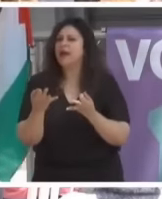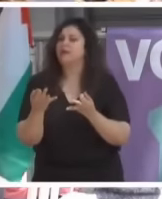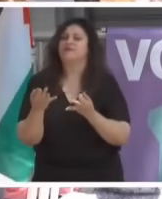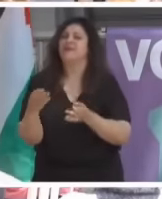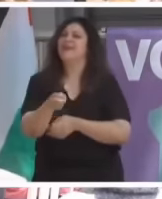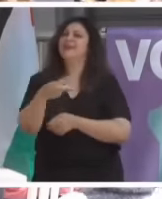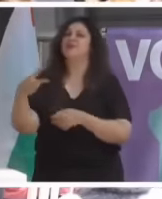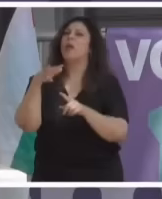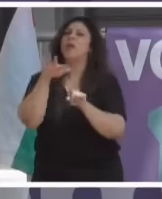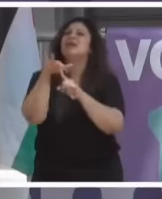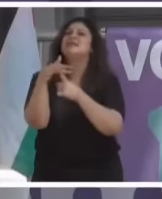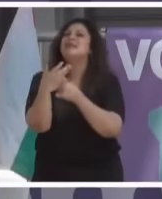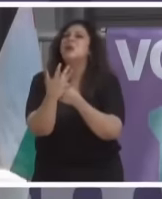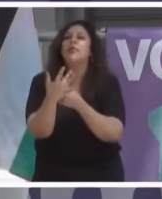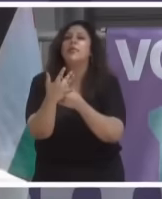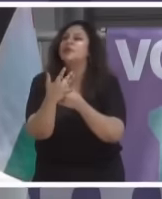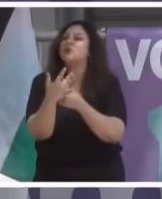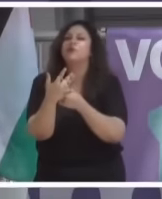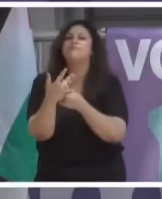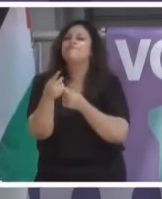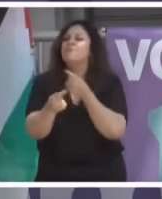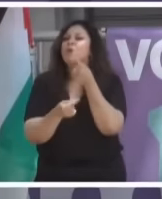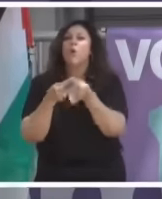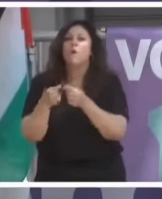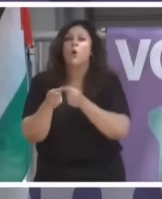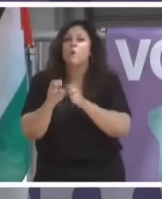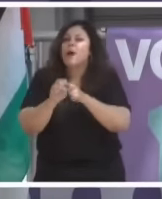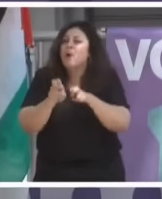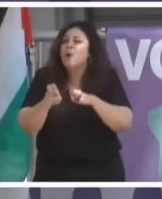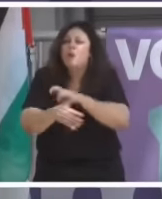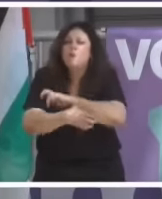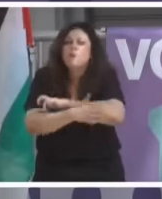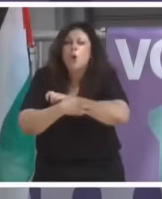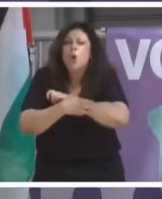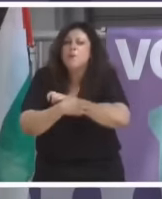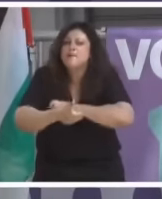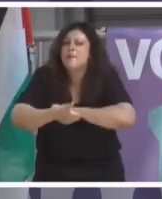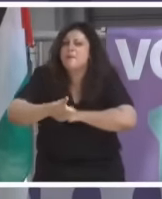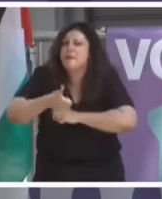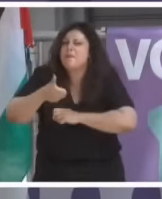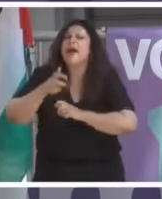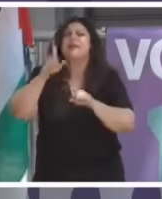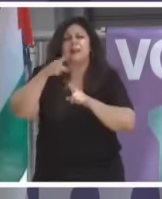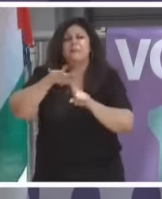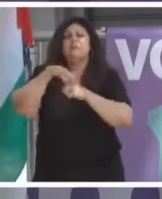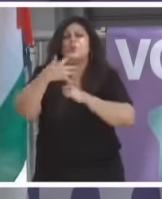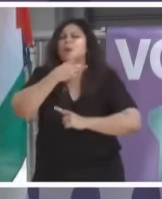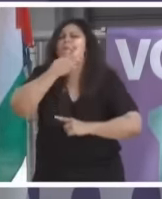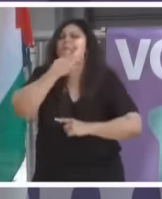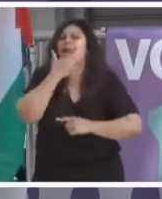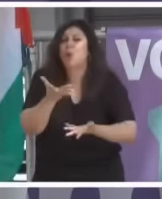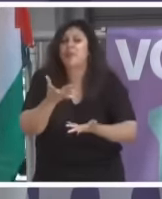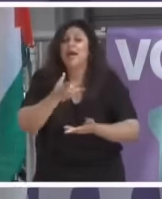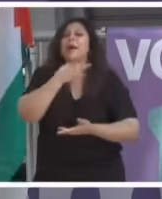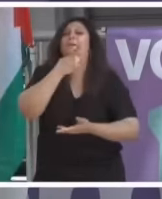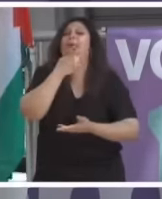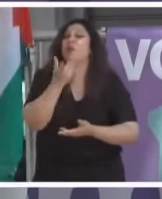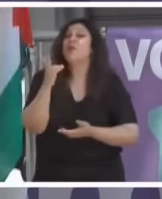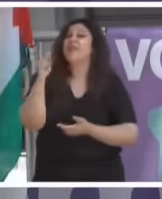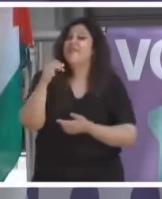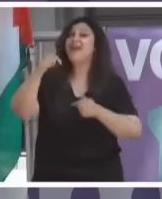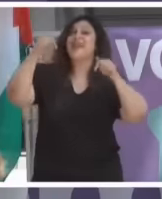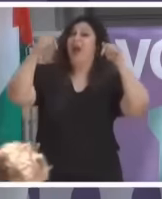situación en la que cada vez vamos a ser más pobres, pero una situación en la que nos avergüenza. Y nos avergüenza que el viernes aquí